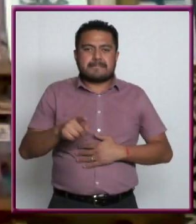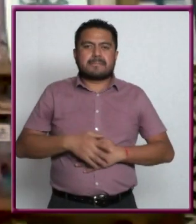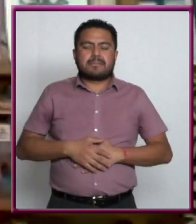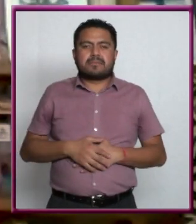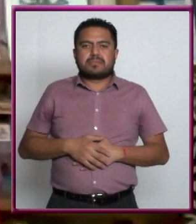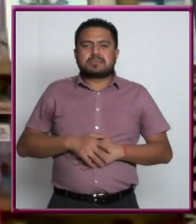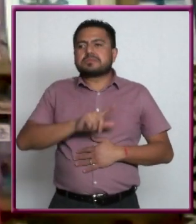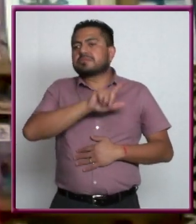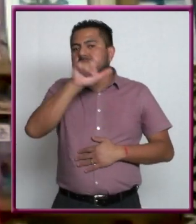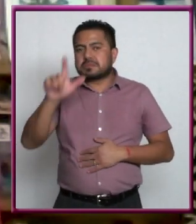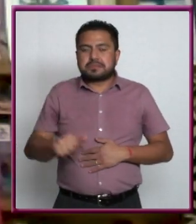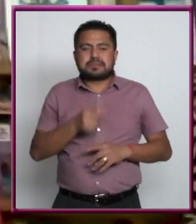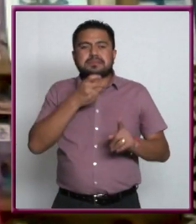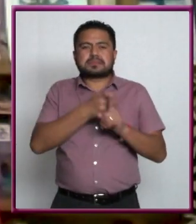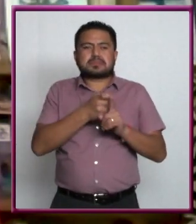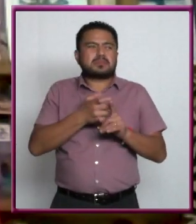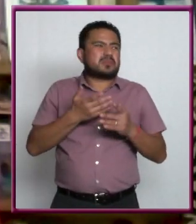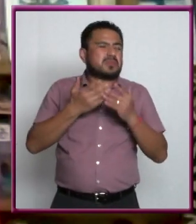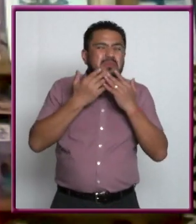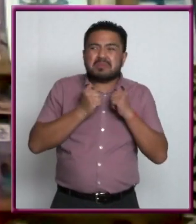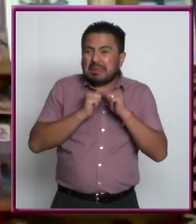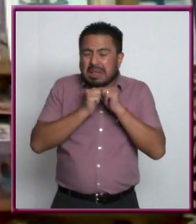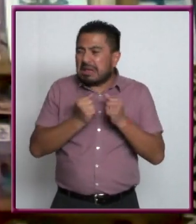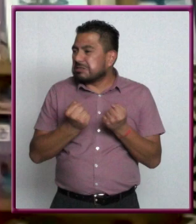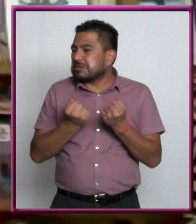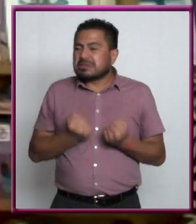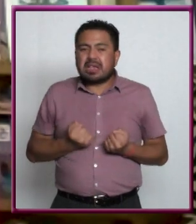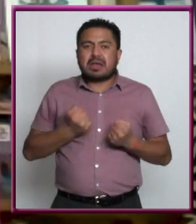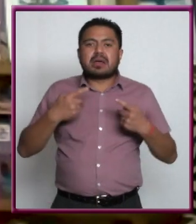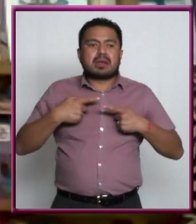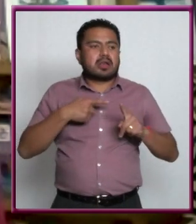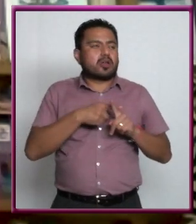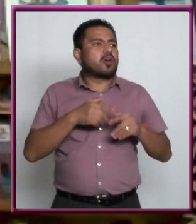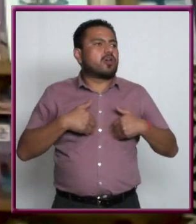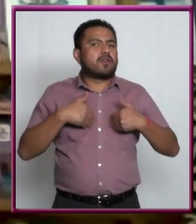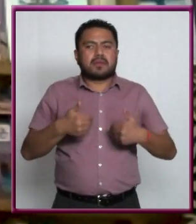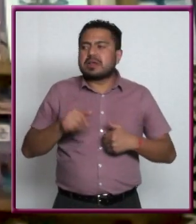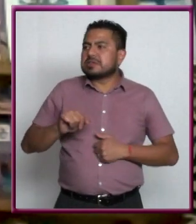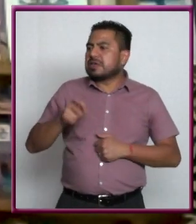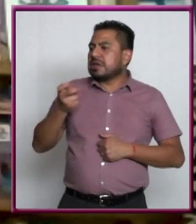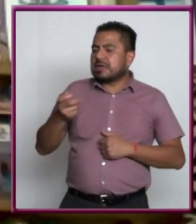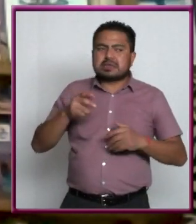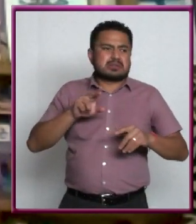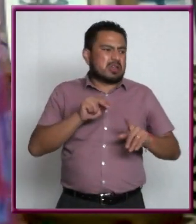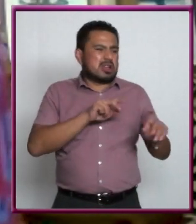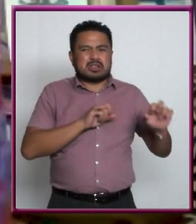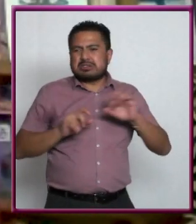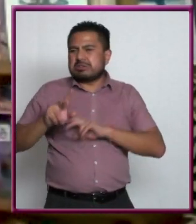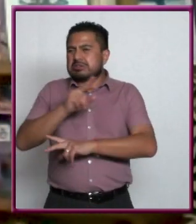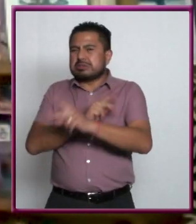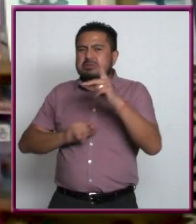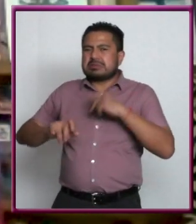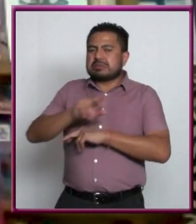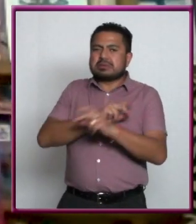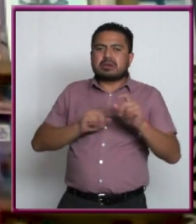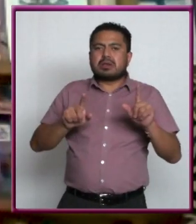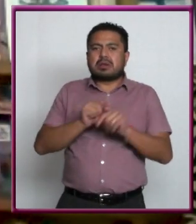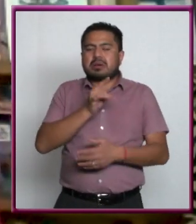¿no? Y después de eso, pues no hay nada que te asegure, esta persona es confiable, esta no, esta se va a enojar